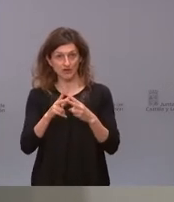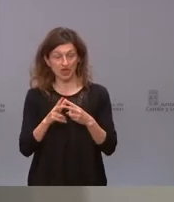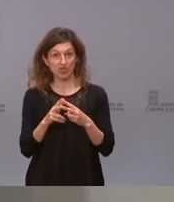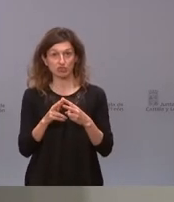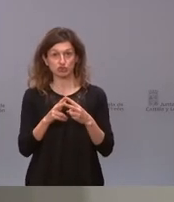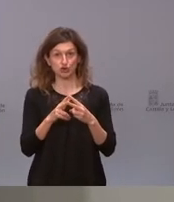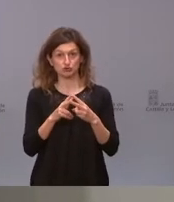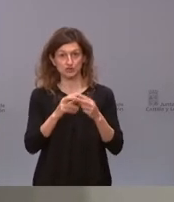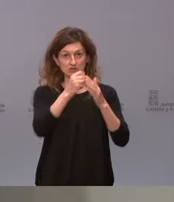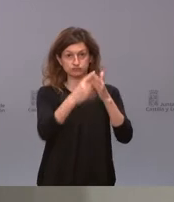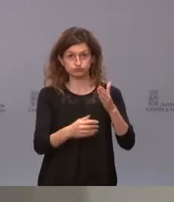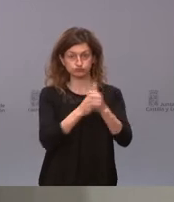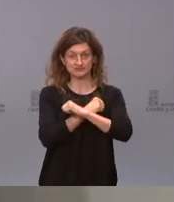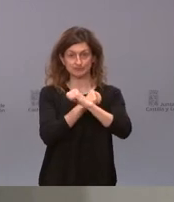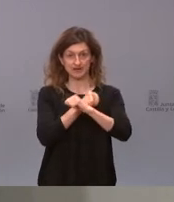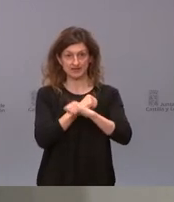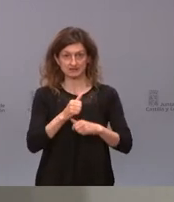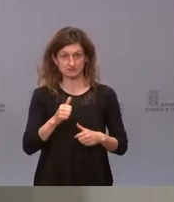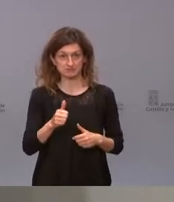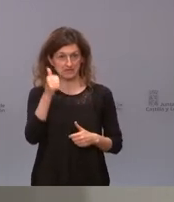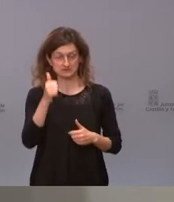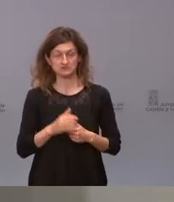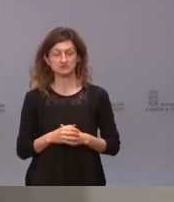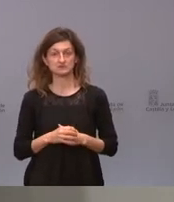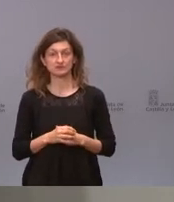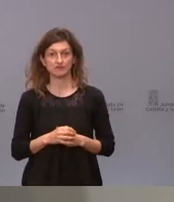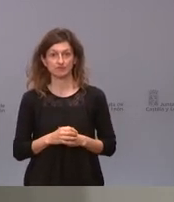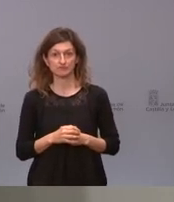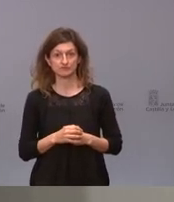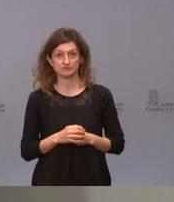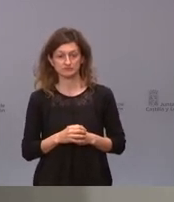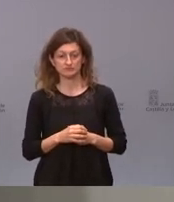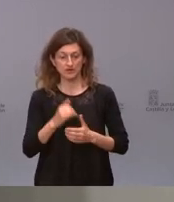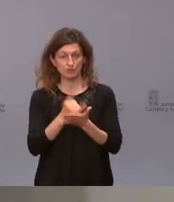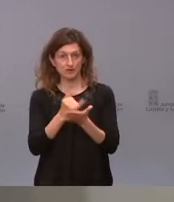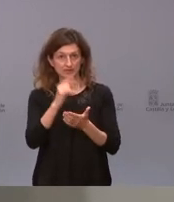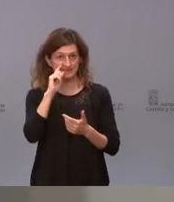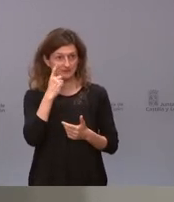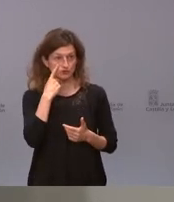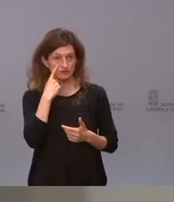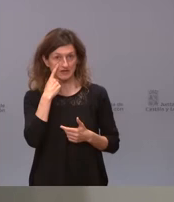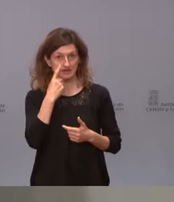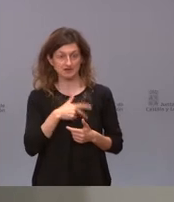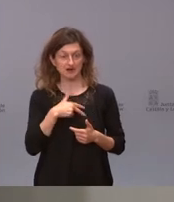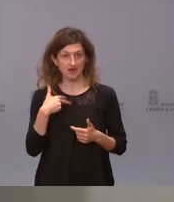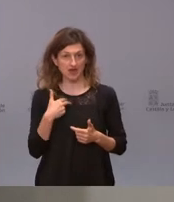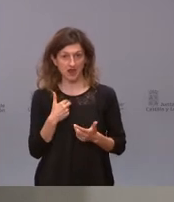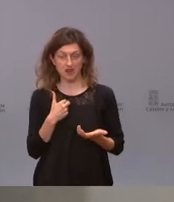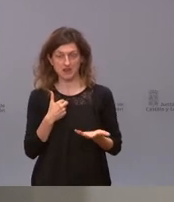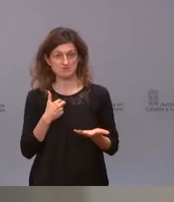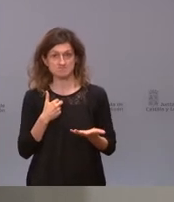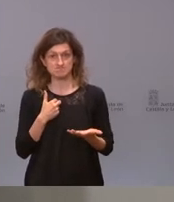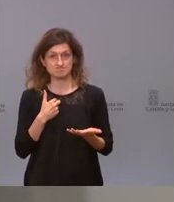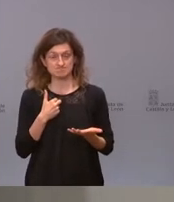tienen listas de espera mayores en pruebas diagnósticas en general no haya